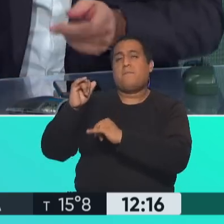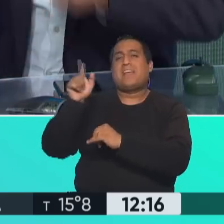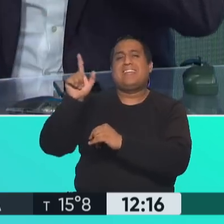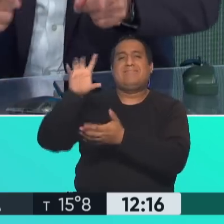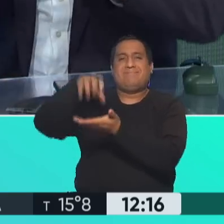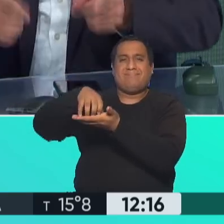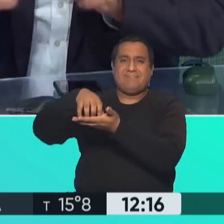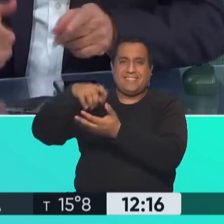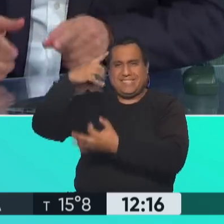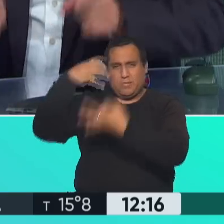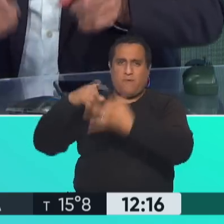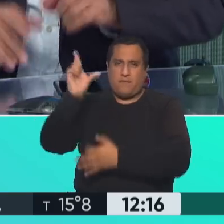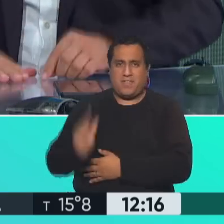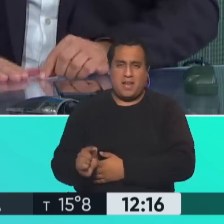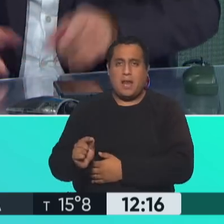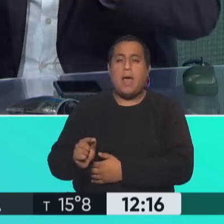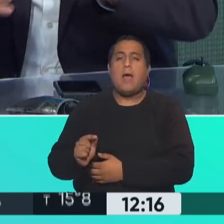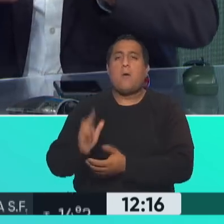tratar de trabar